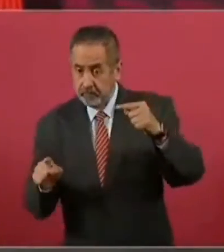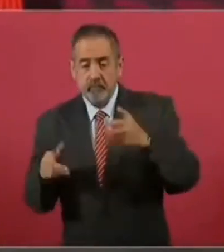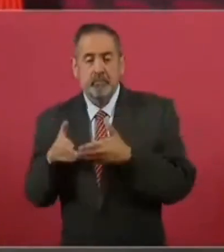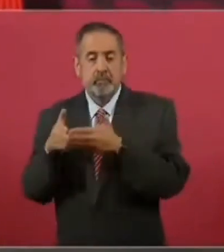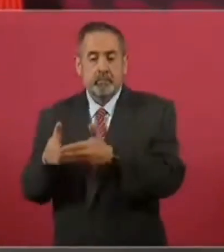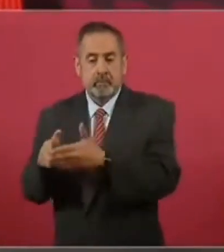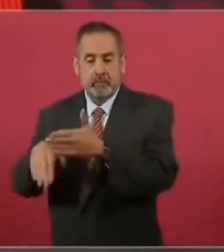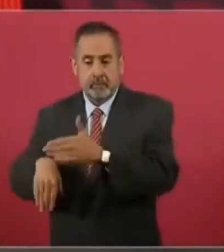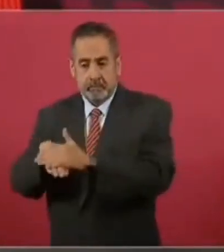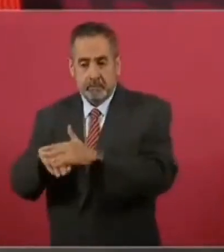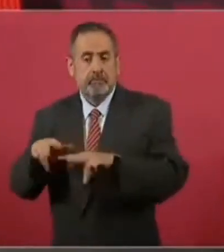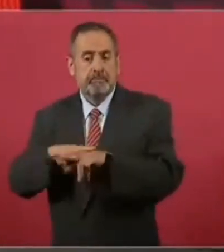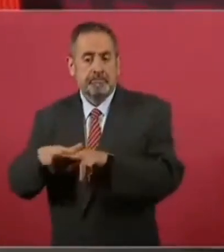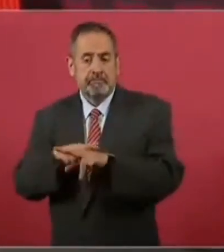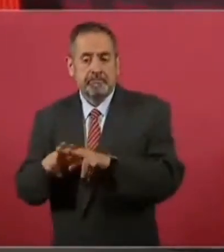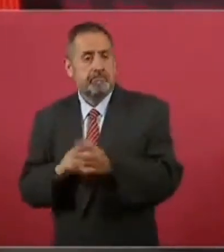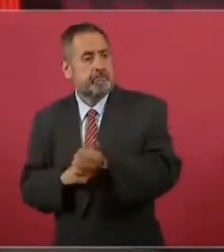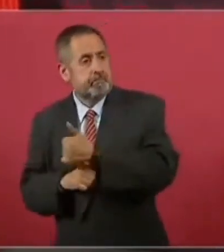Pero